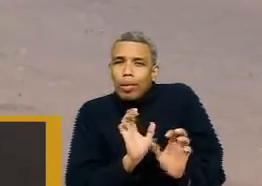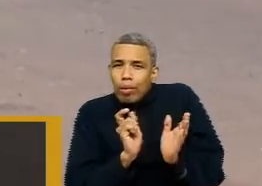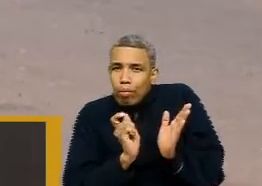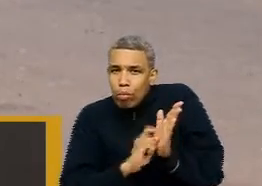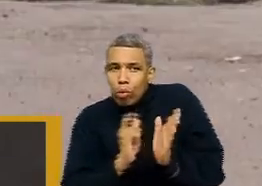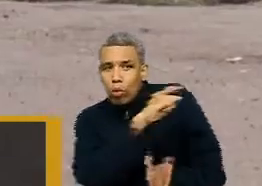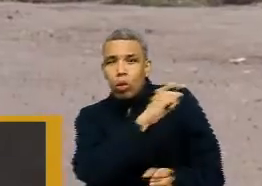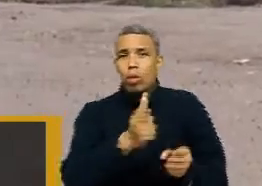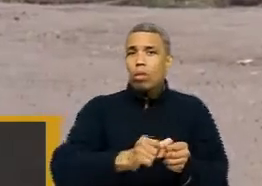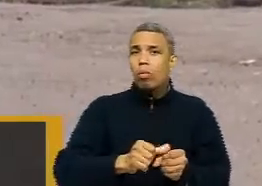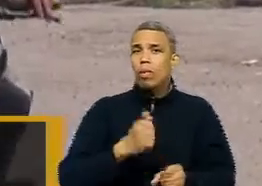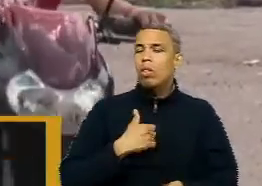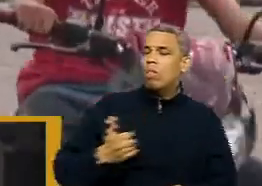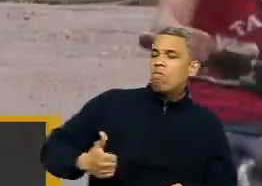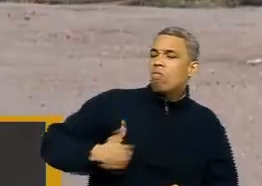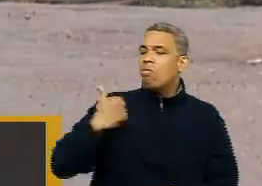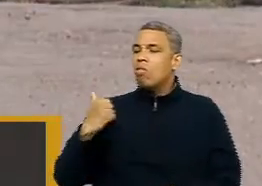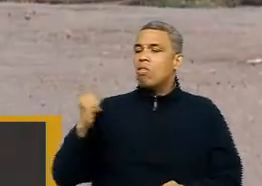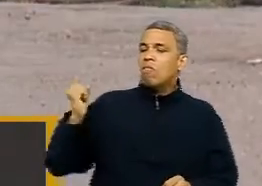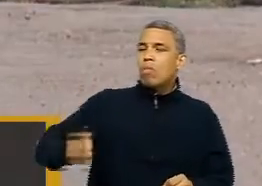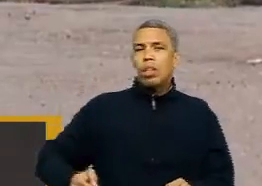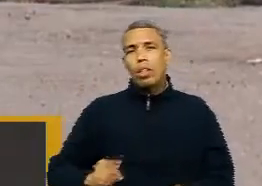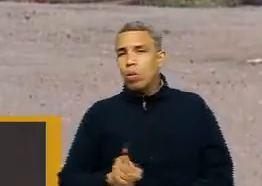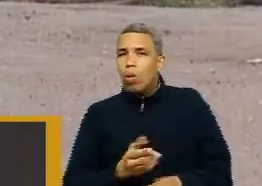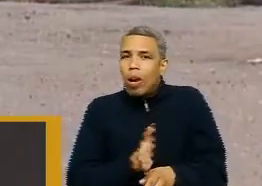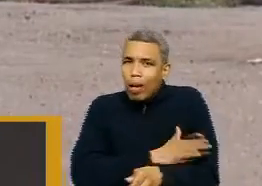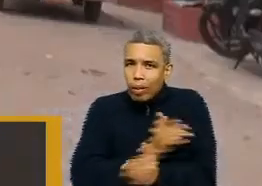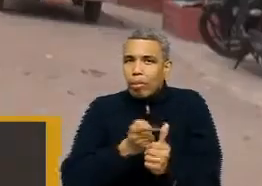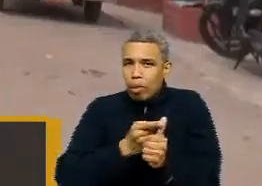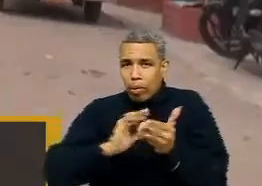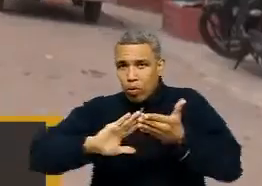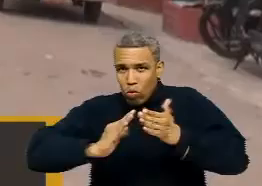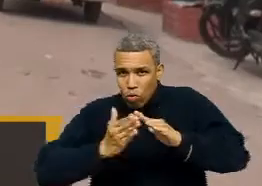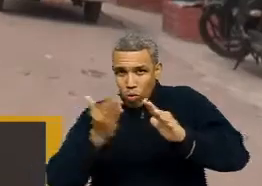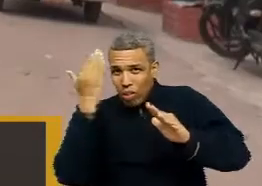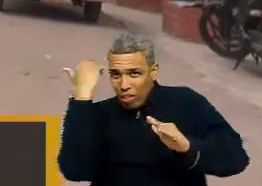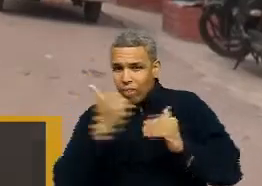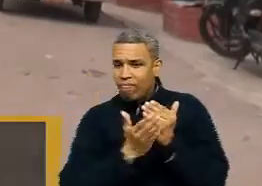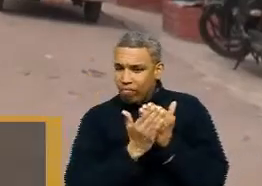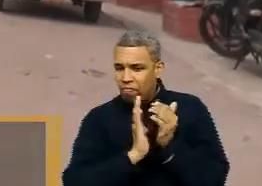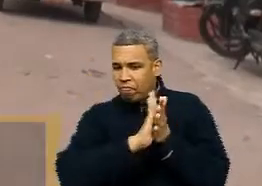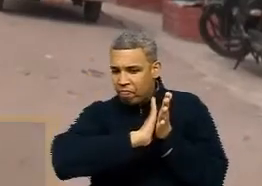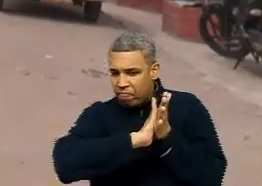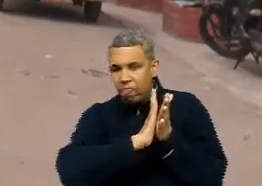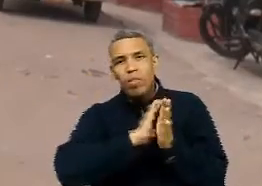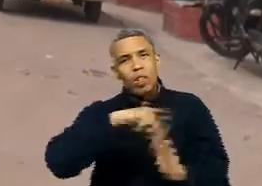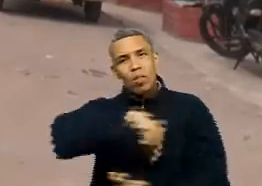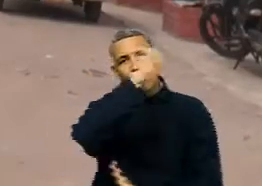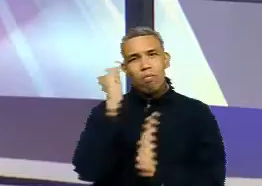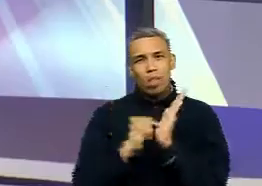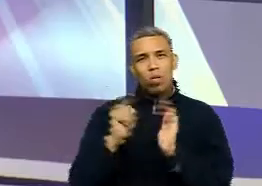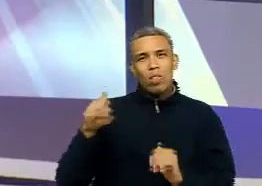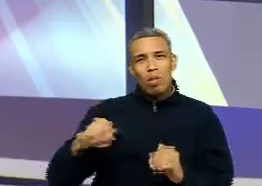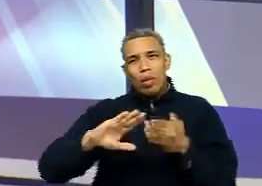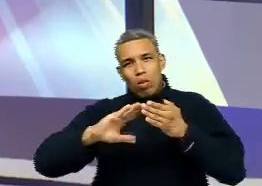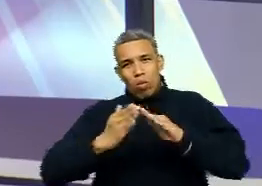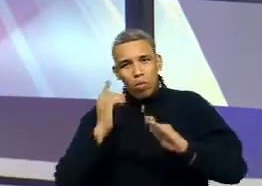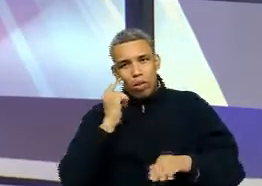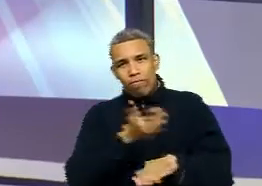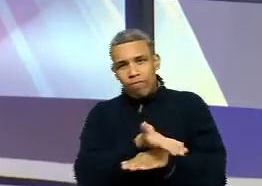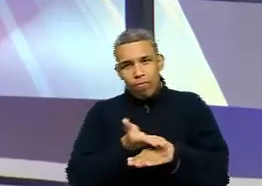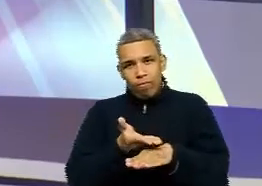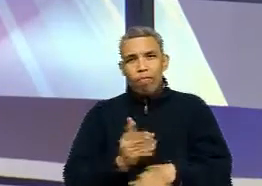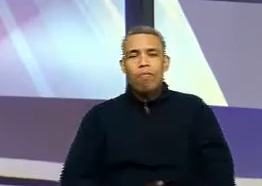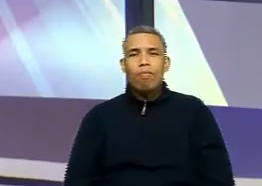llamada Puerta del 11, en la vereda Los Laureles, se anuncia mitin apoyados por la USO para rechazar la actuación del proyecto Las Infantas.